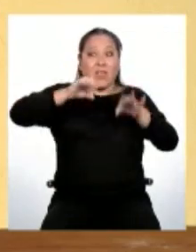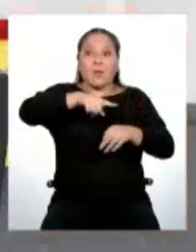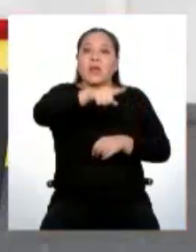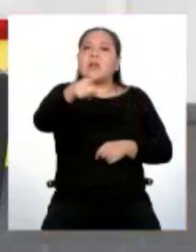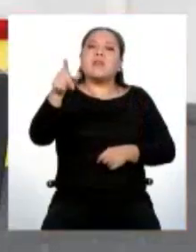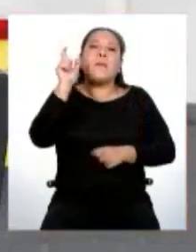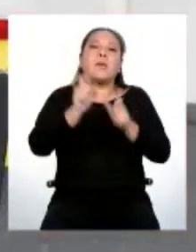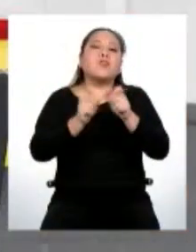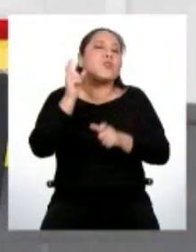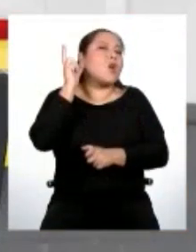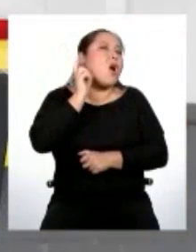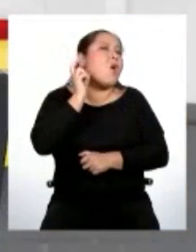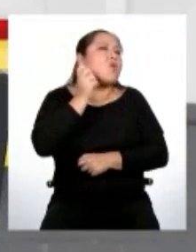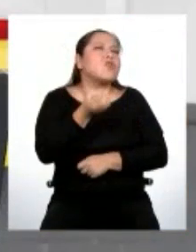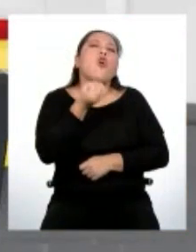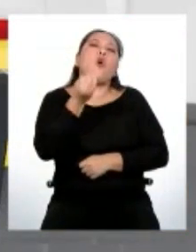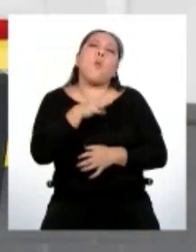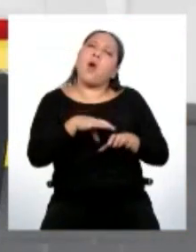escuchen?